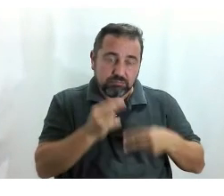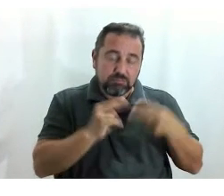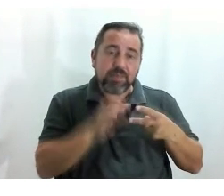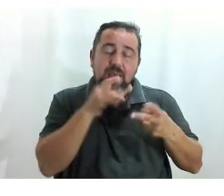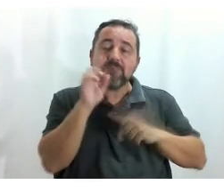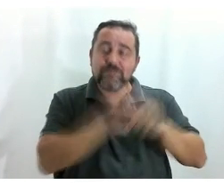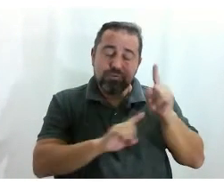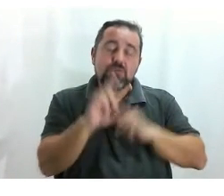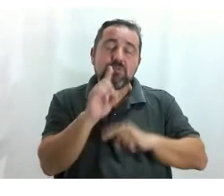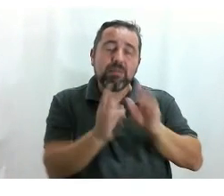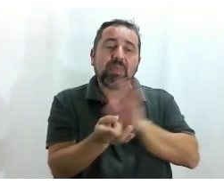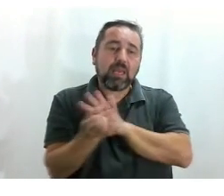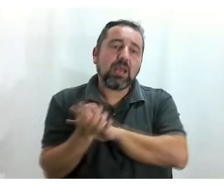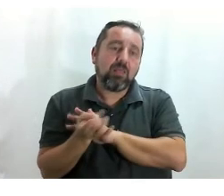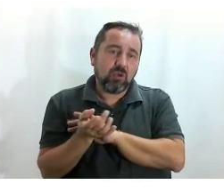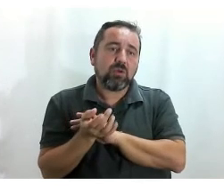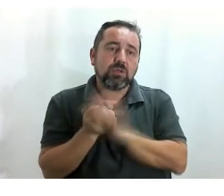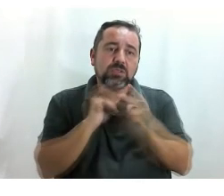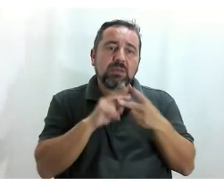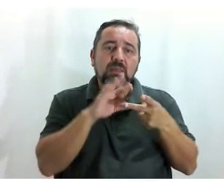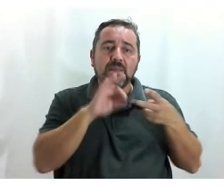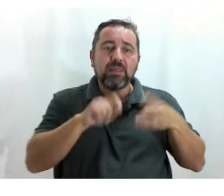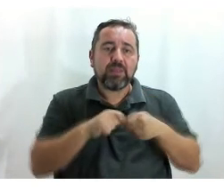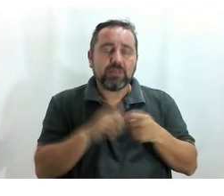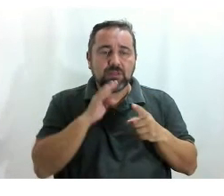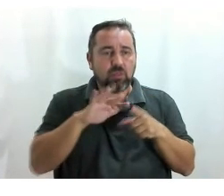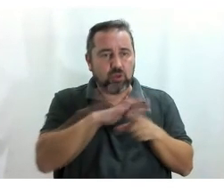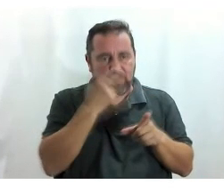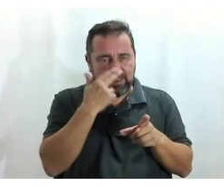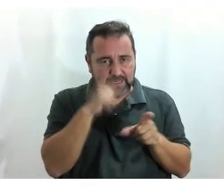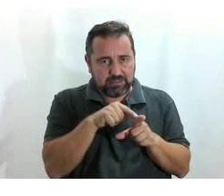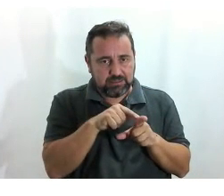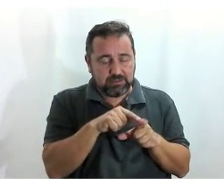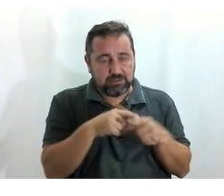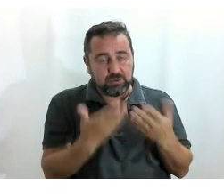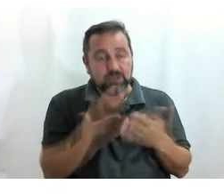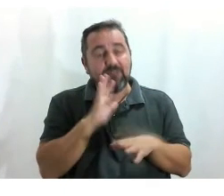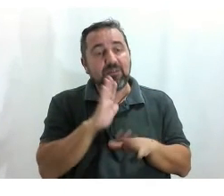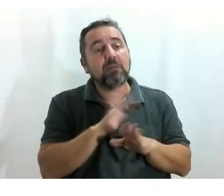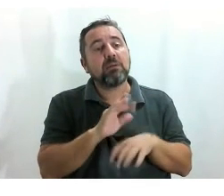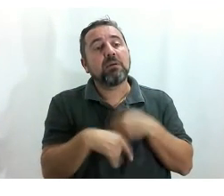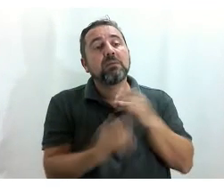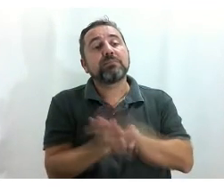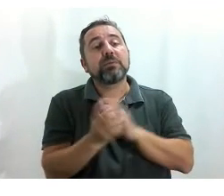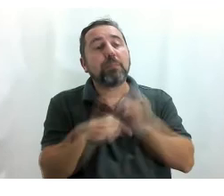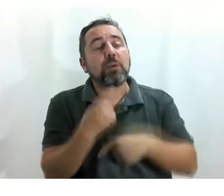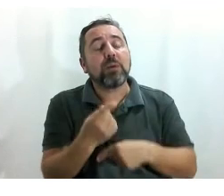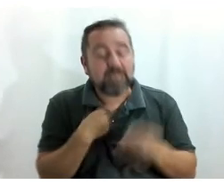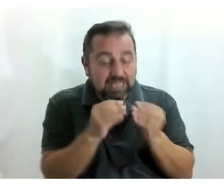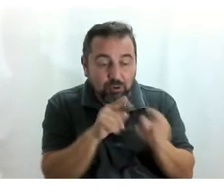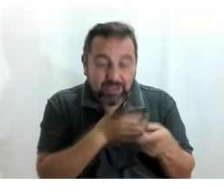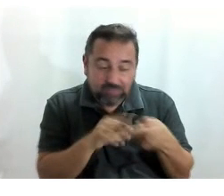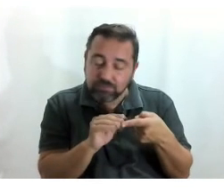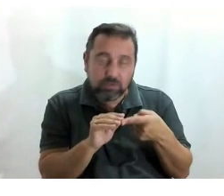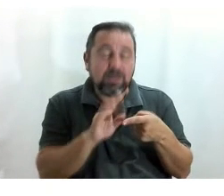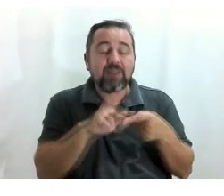el problema de la generación de deleciones en la zona de interés, con lo cual lo que provoca es no que reparemos lo que queremos, sino que causemos un